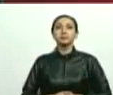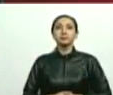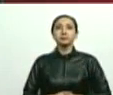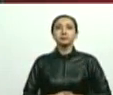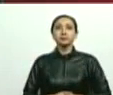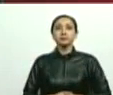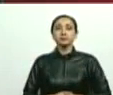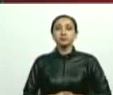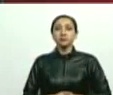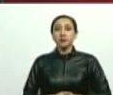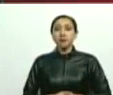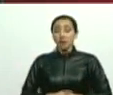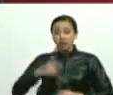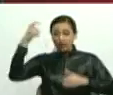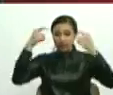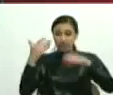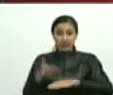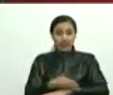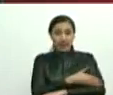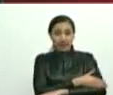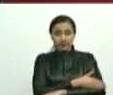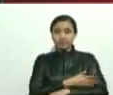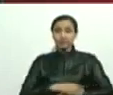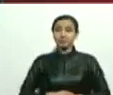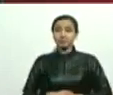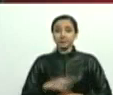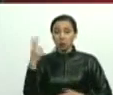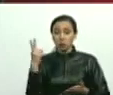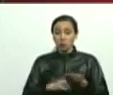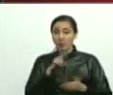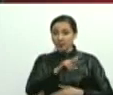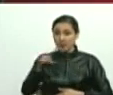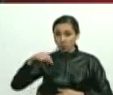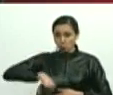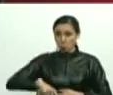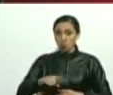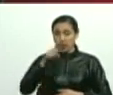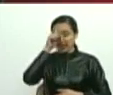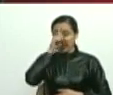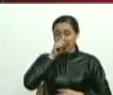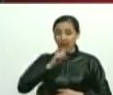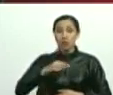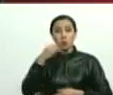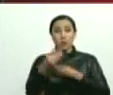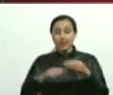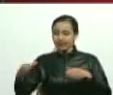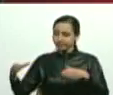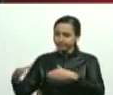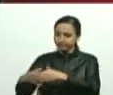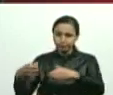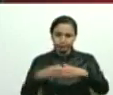Por eso es que el comandante Chávez fijó el 2021 para echar las bases